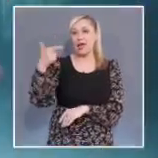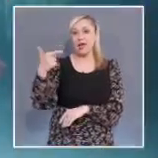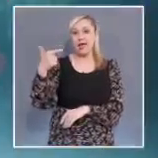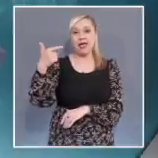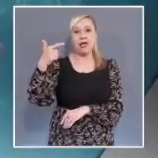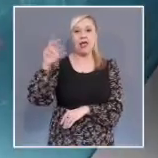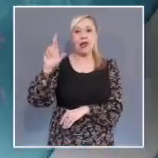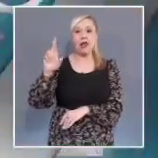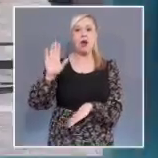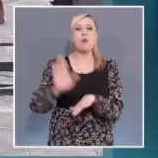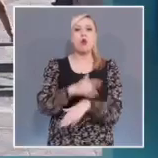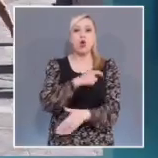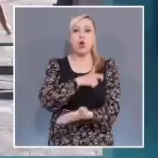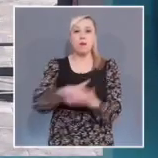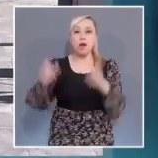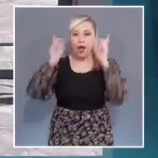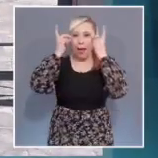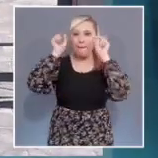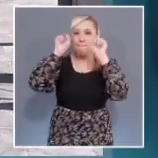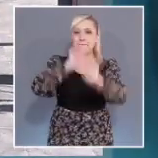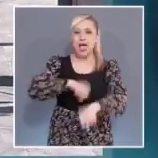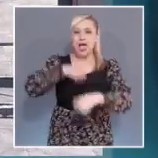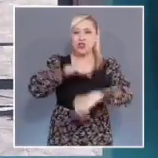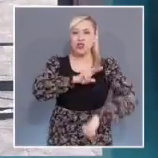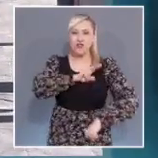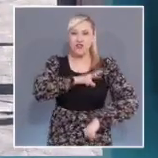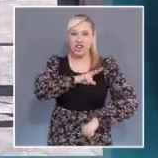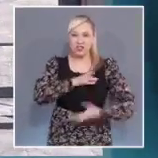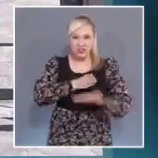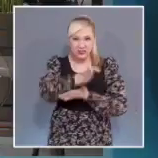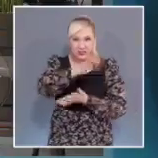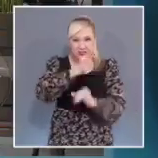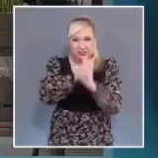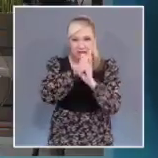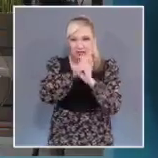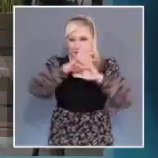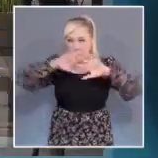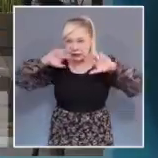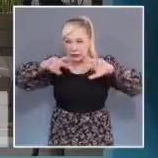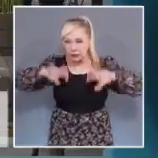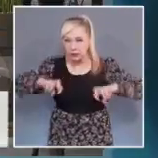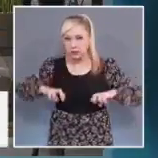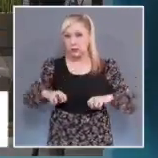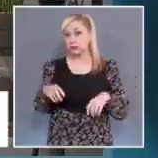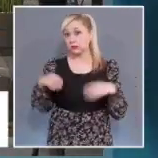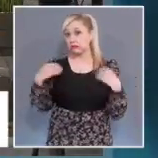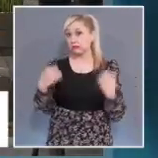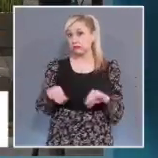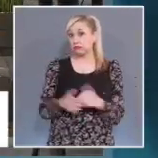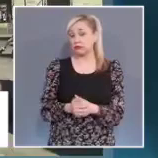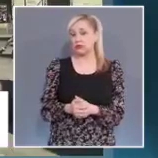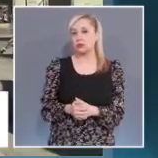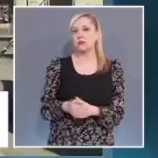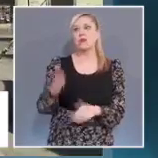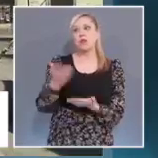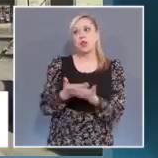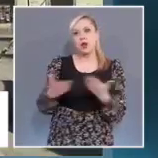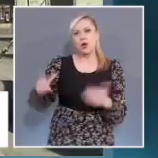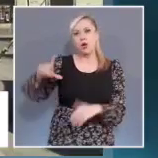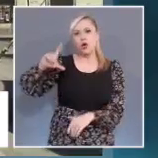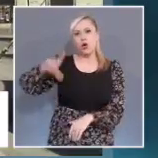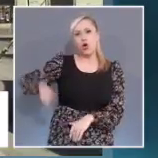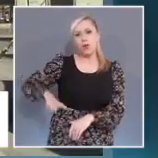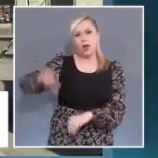Pegasus. En el marco del Día Internacional de la Familia, la Secretaría de Gobernación reconoció que en